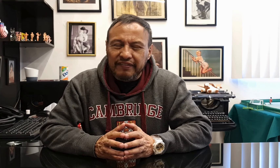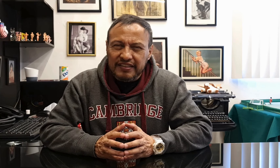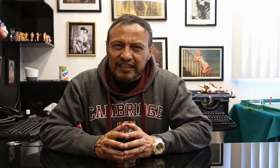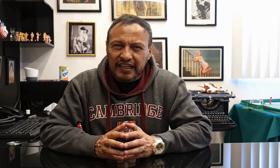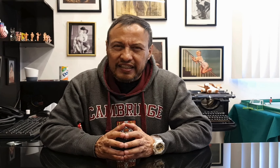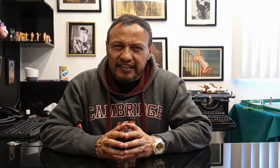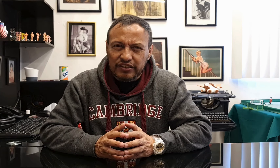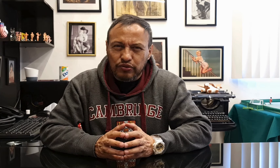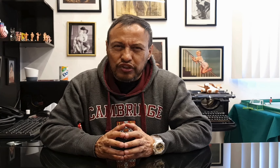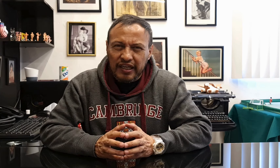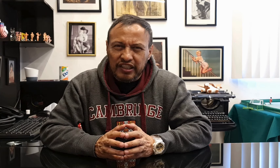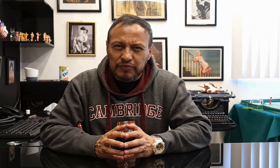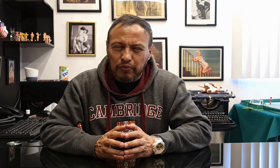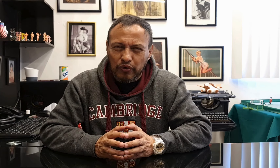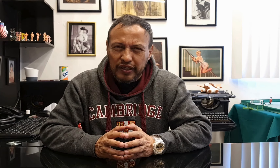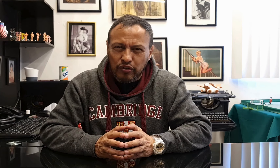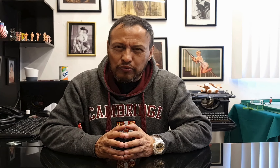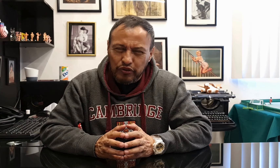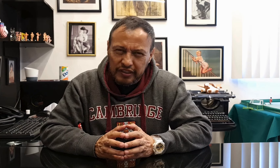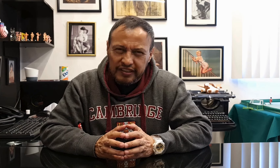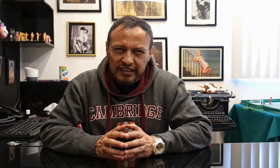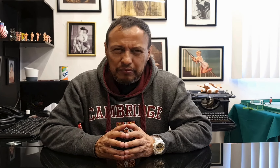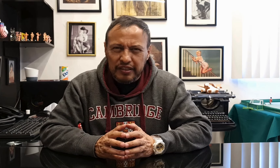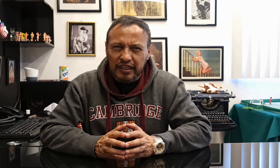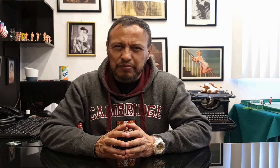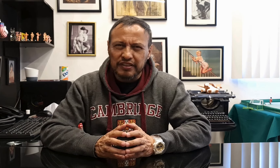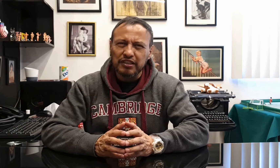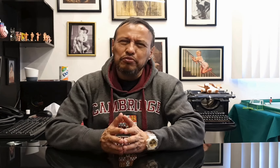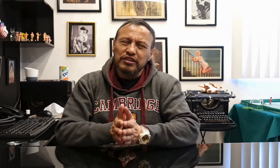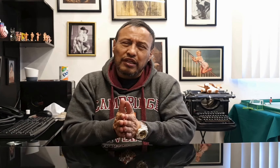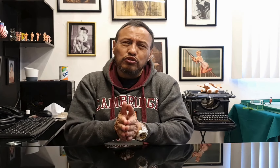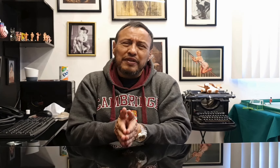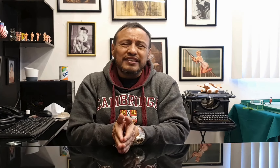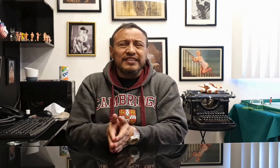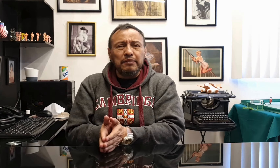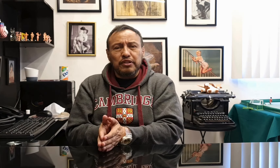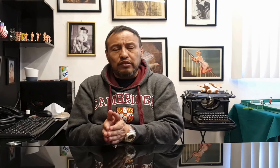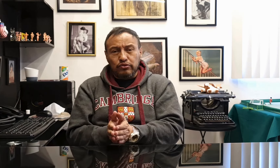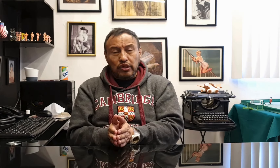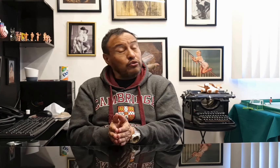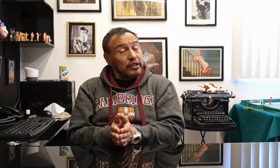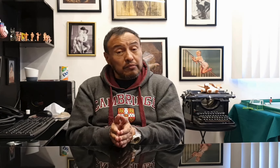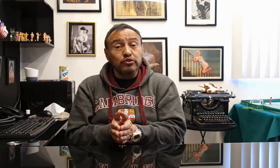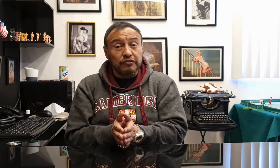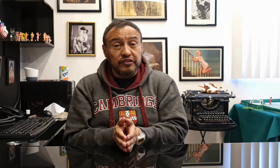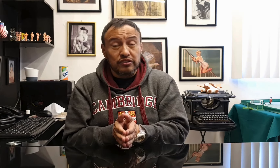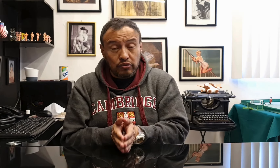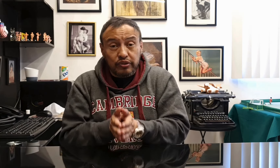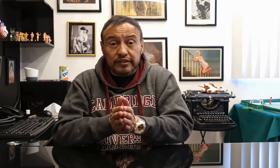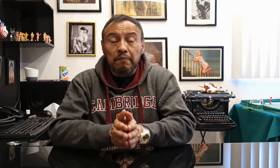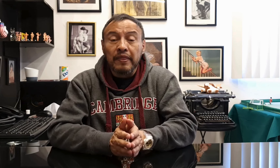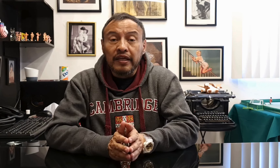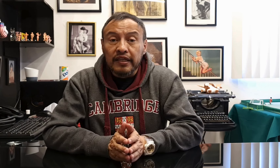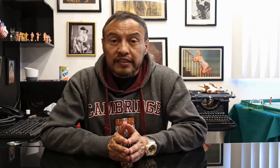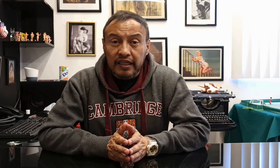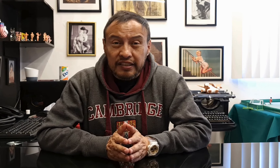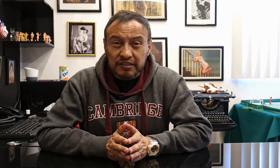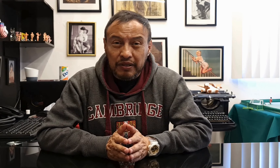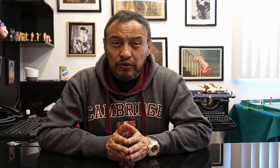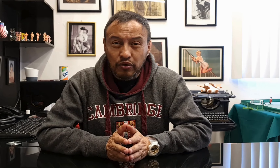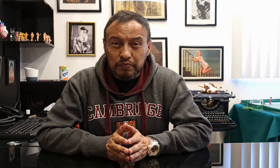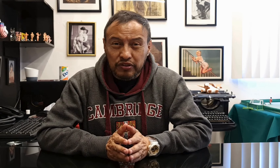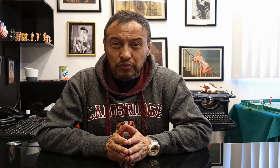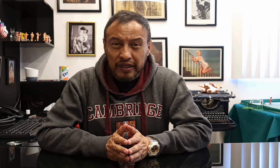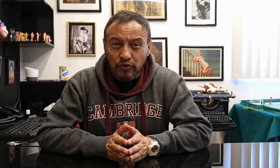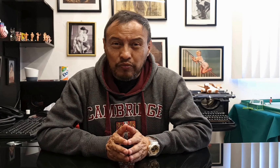a través de las redes sociales, porque como dije también al principio, hasta los más escépticos, ya no digamos defensores de